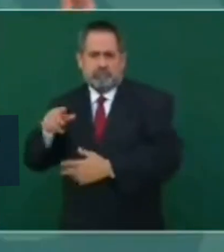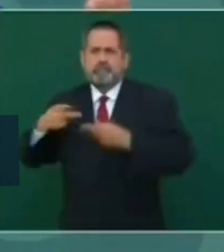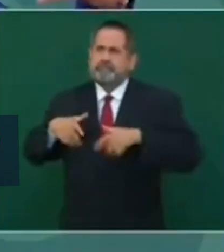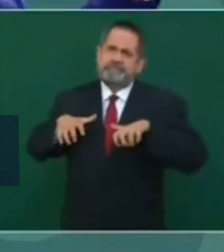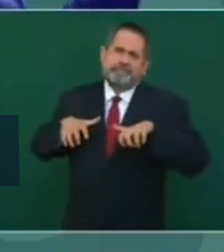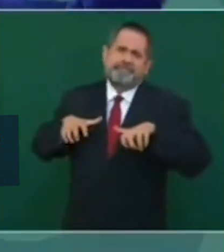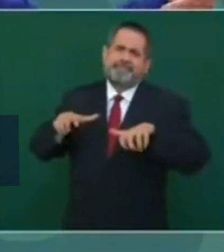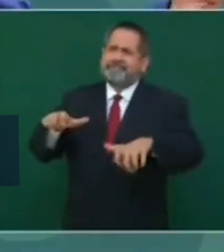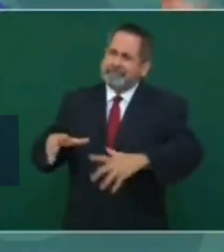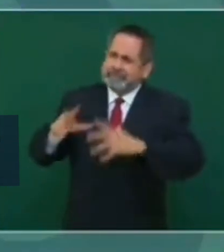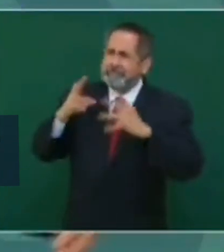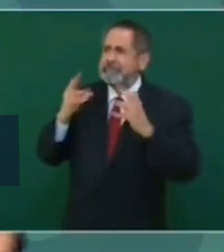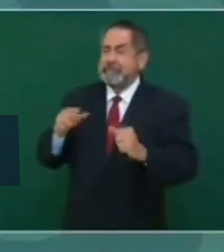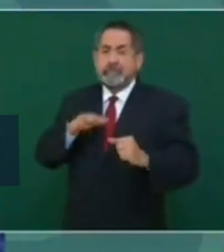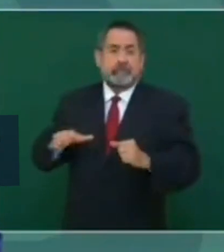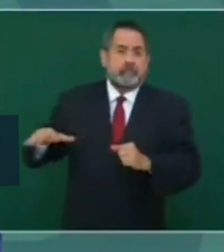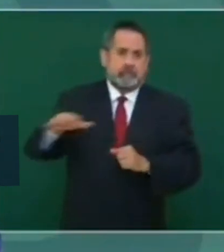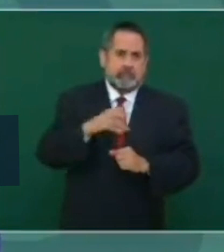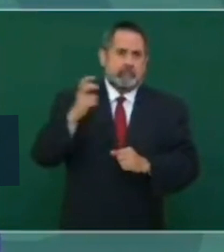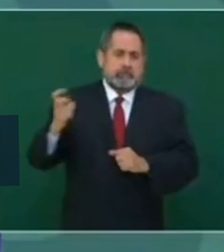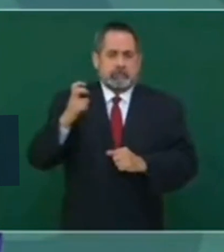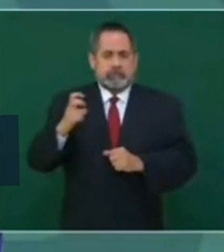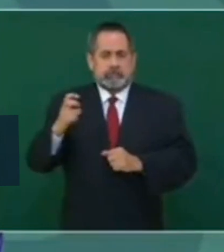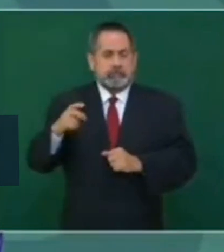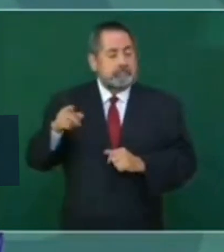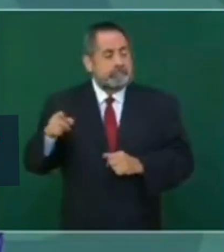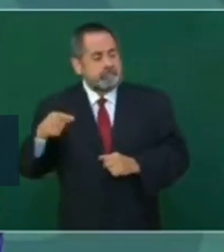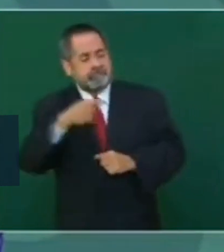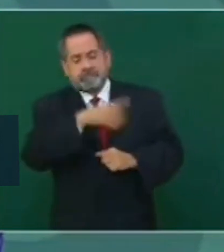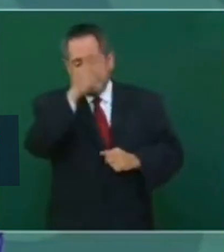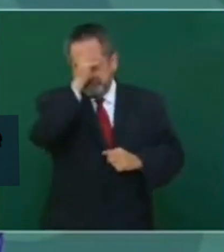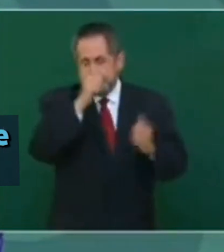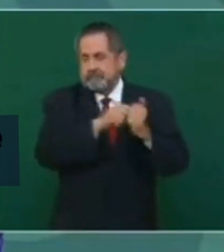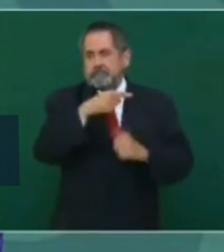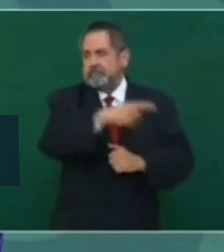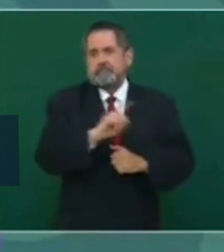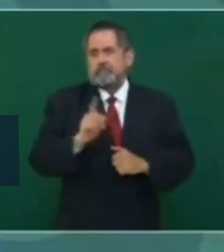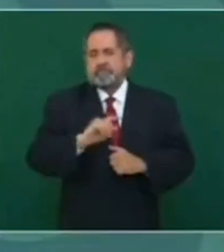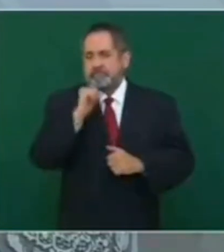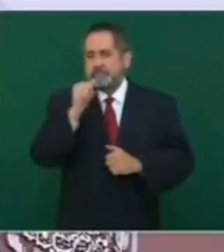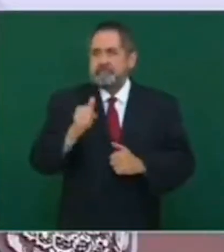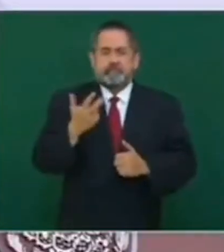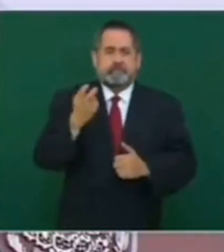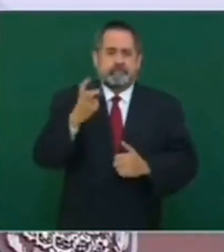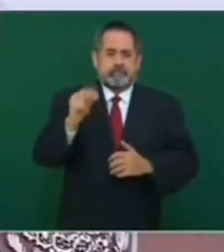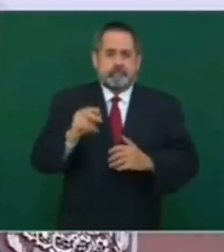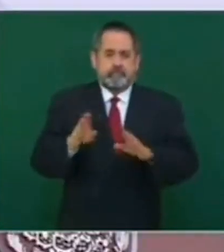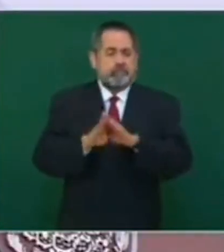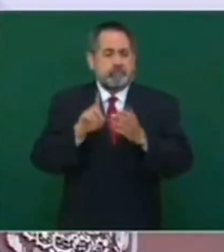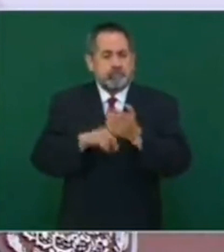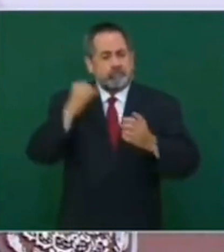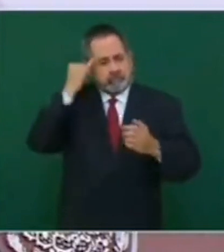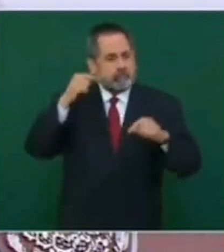pueblo este no está de acuerdo con ese